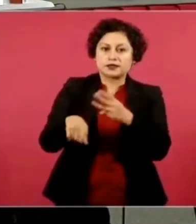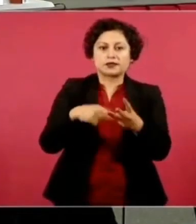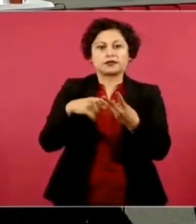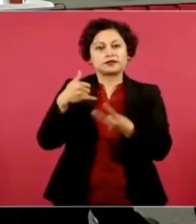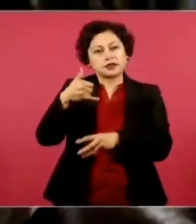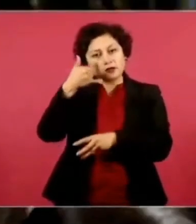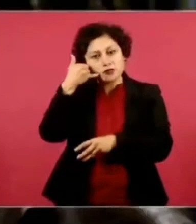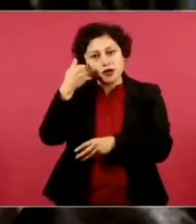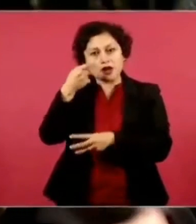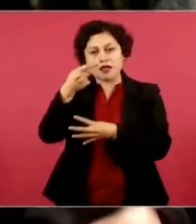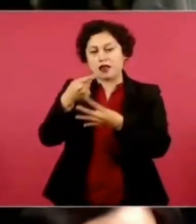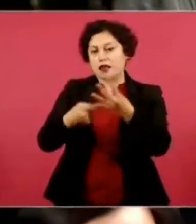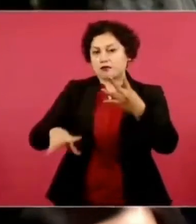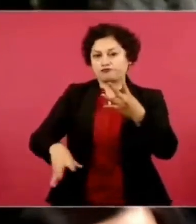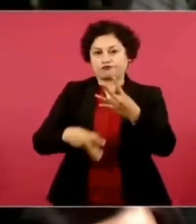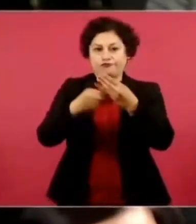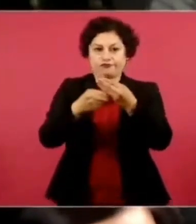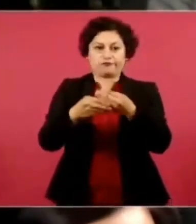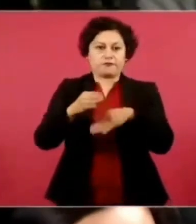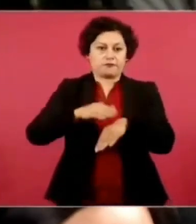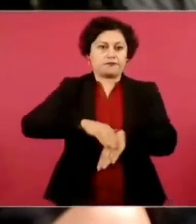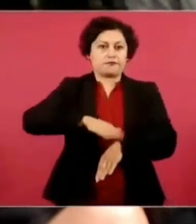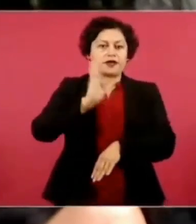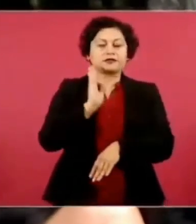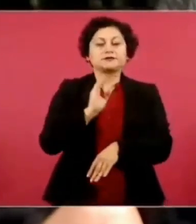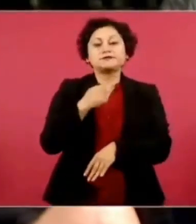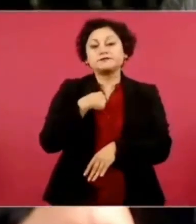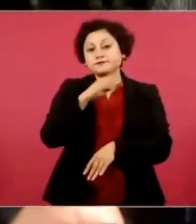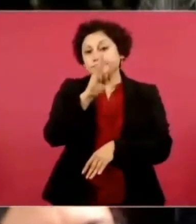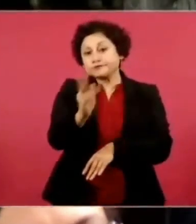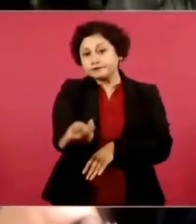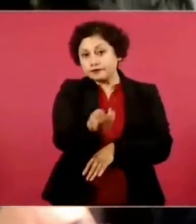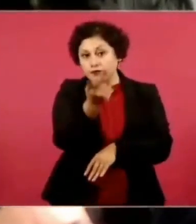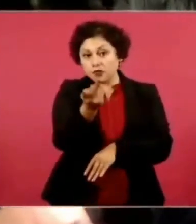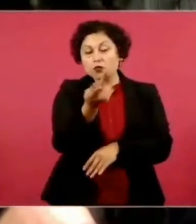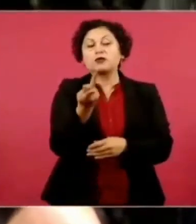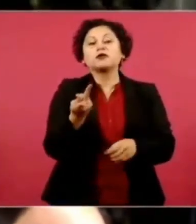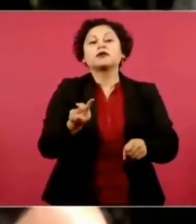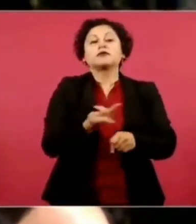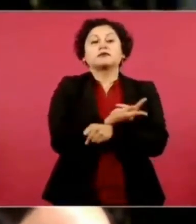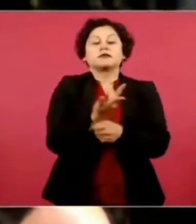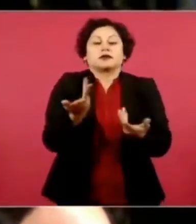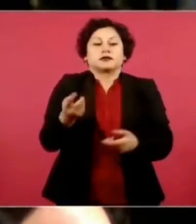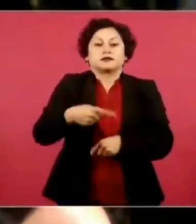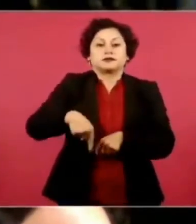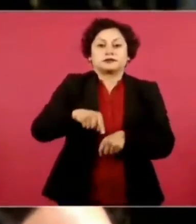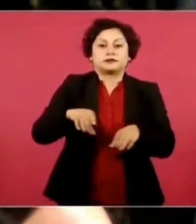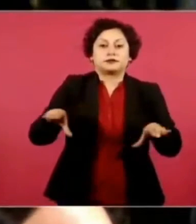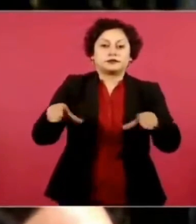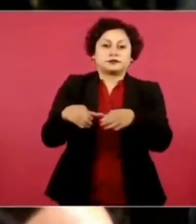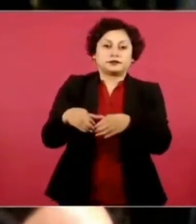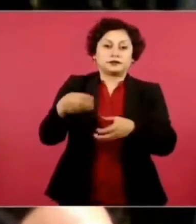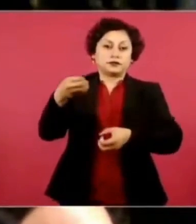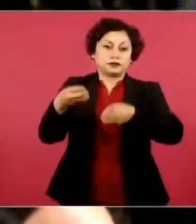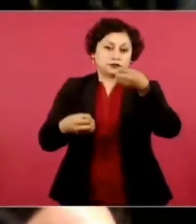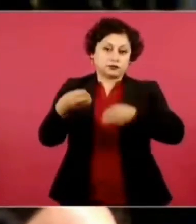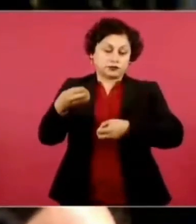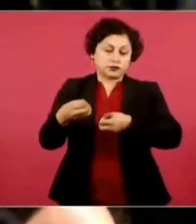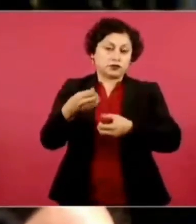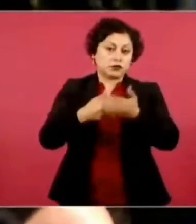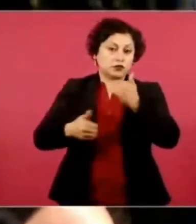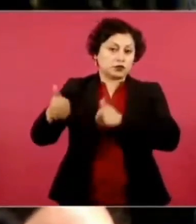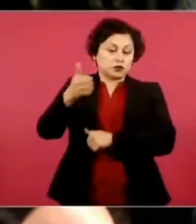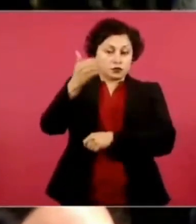etcétera. Preguntarle, presidente, sobre esta circunstancia donde los ministros, ministras se han asumido como defensores de